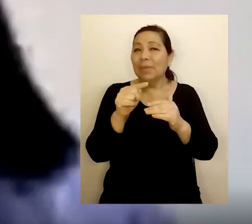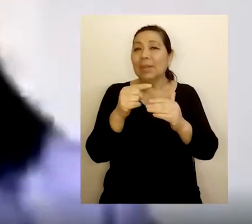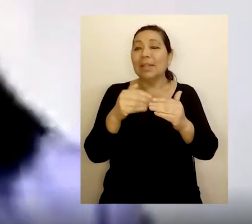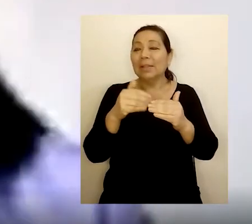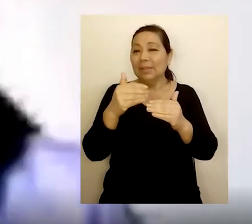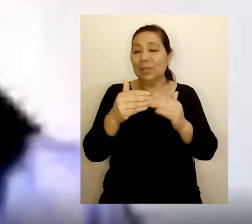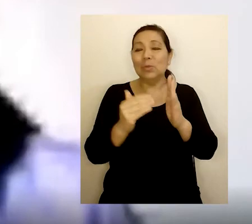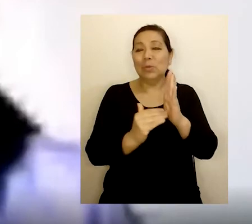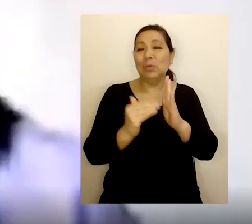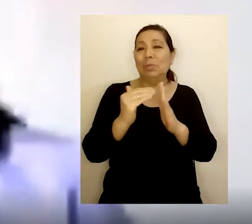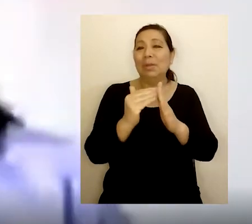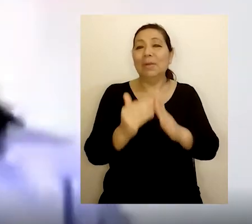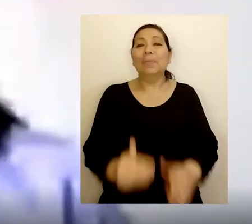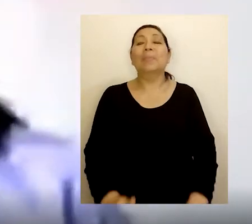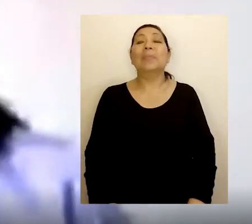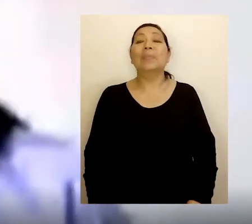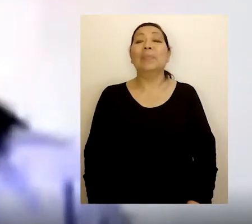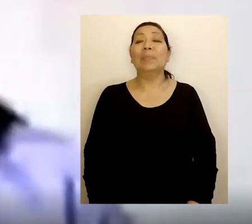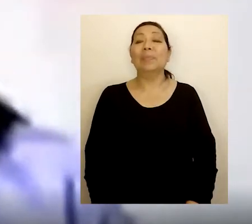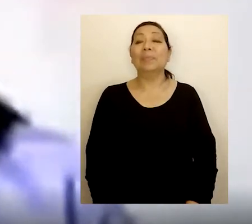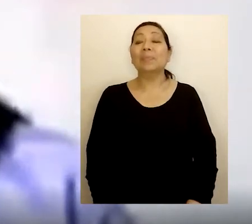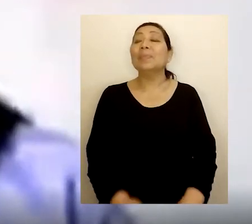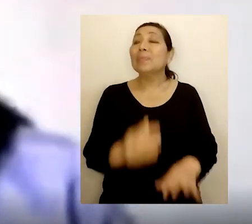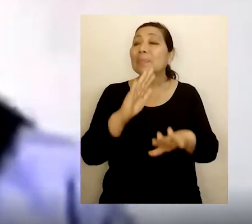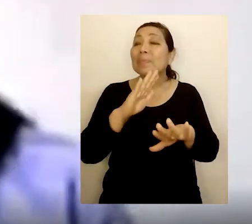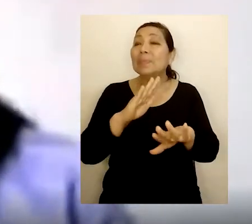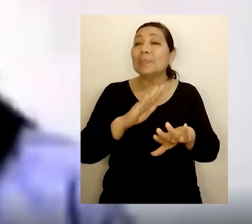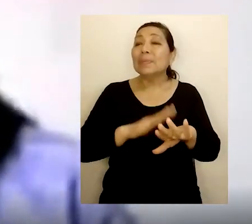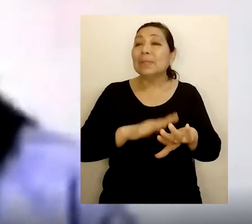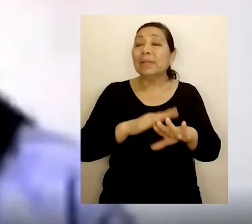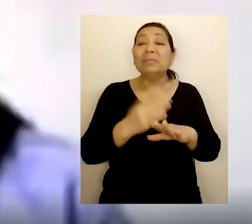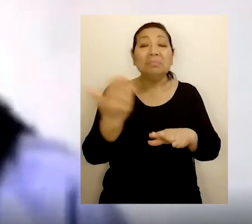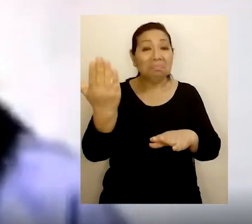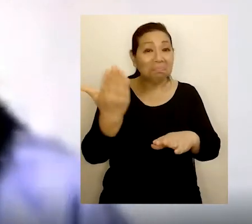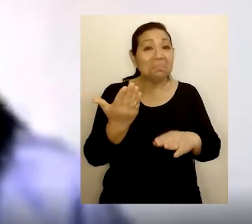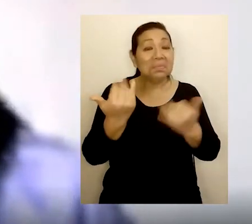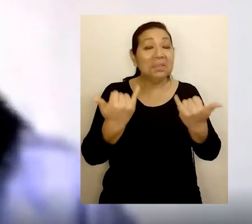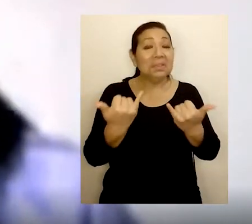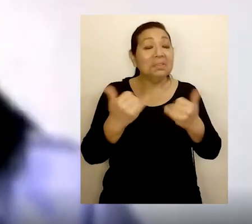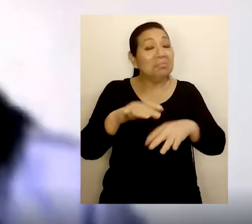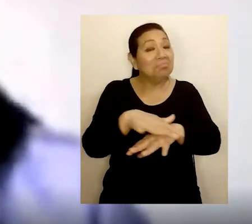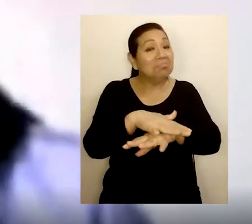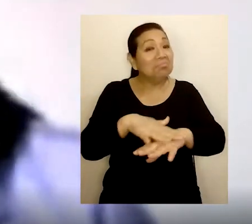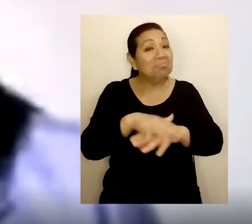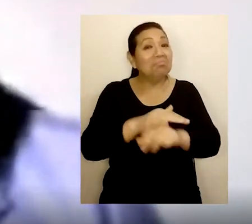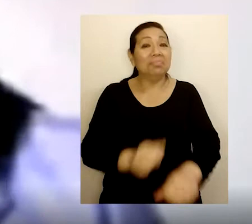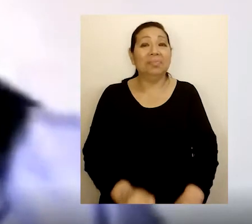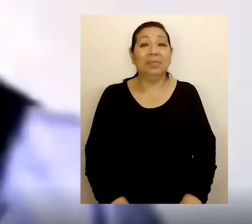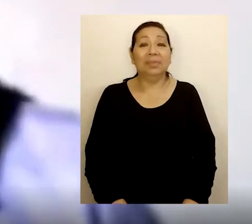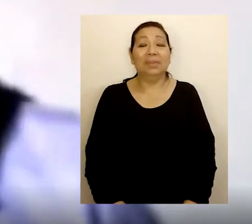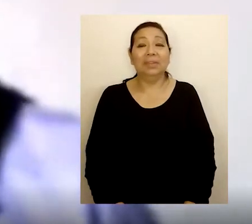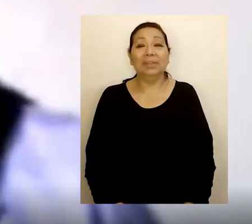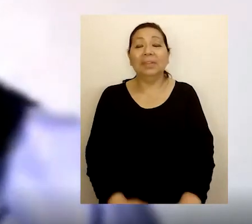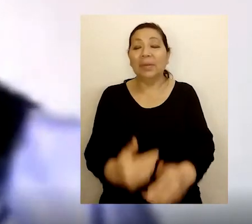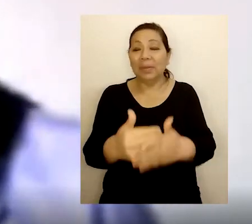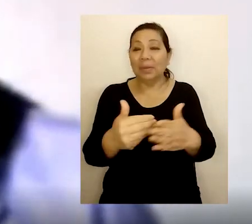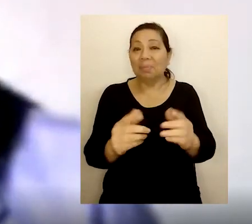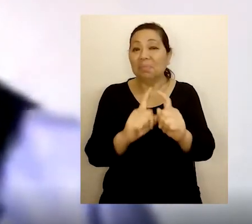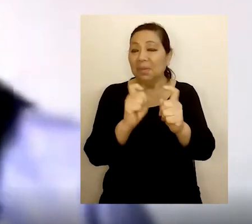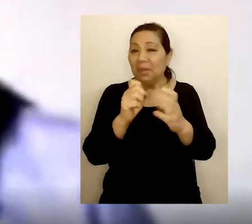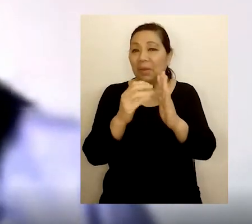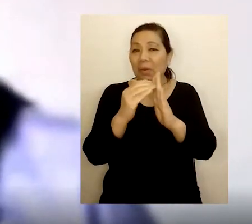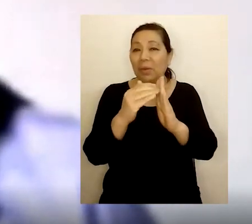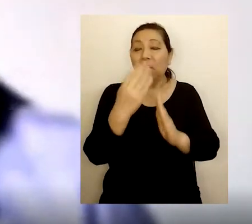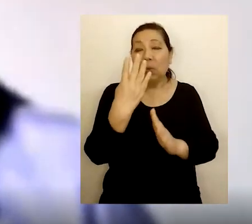de juicio oral. Ahora, respecto a la solicitud o el trámite de cuestión previa, previsto